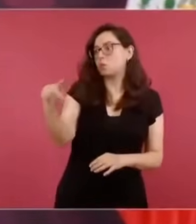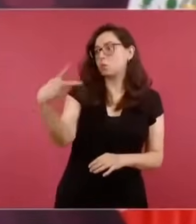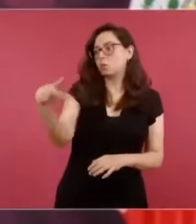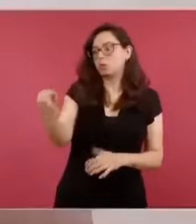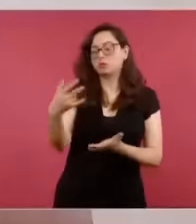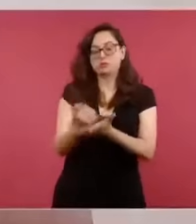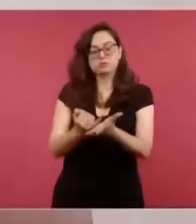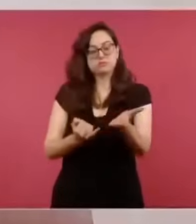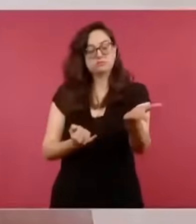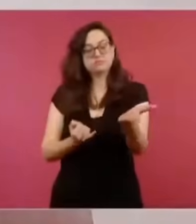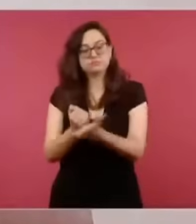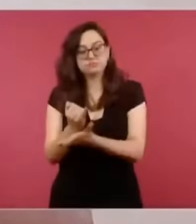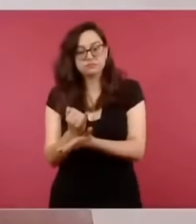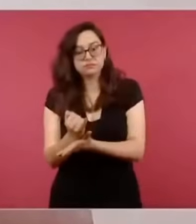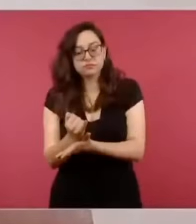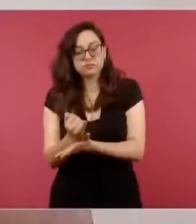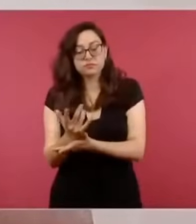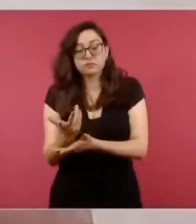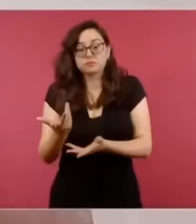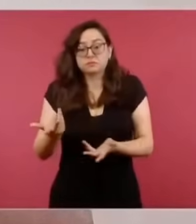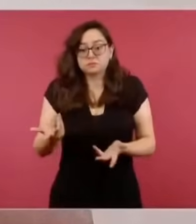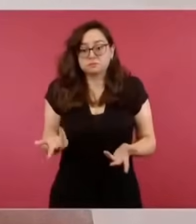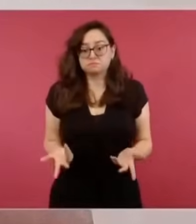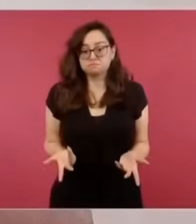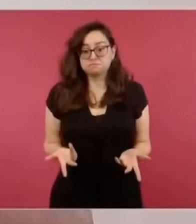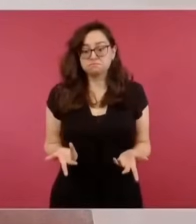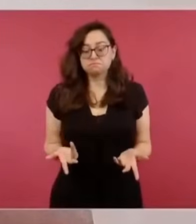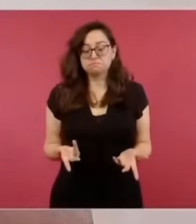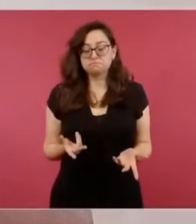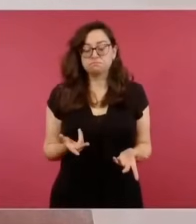pagar los impuestos,